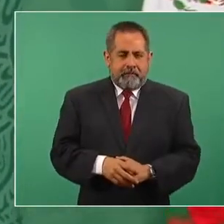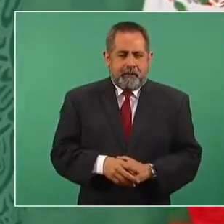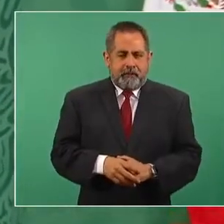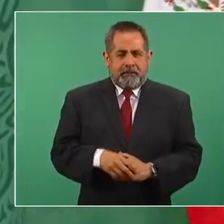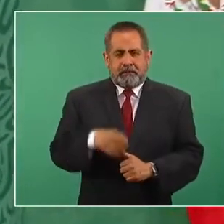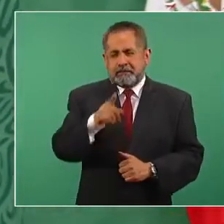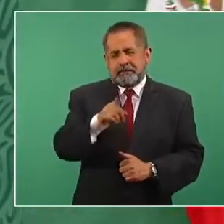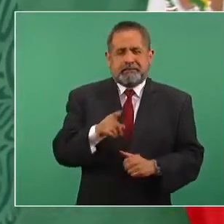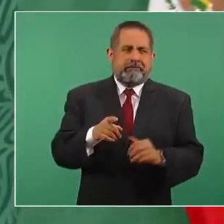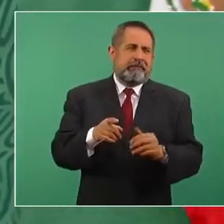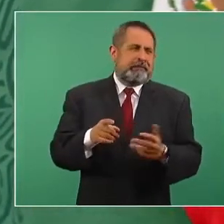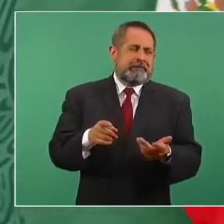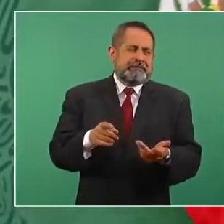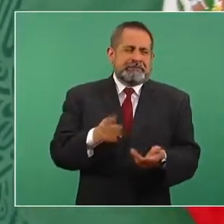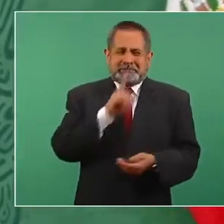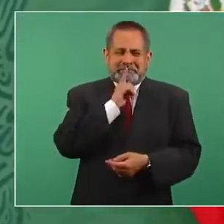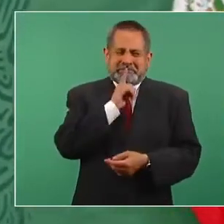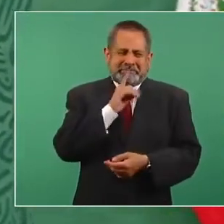accesorio,